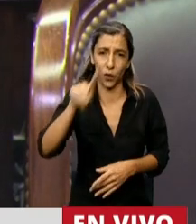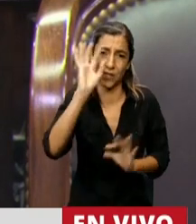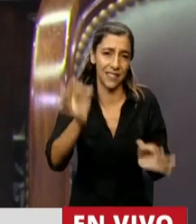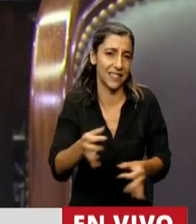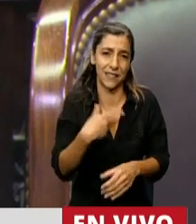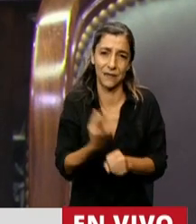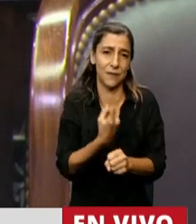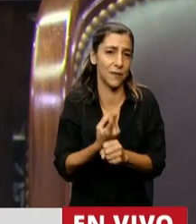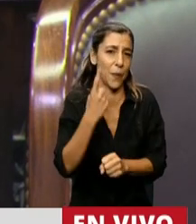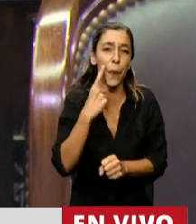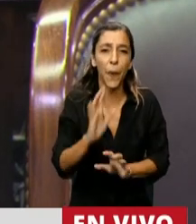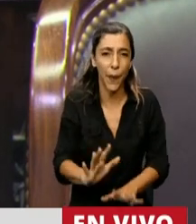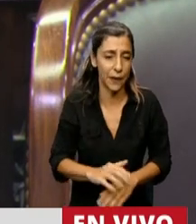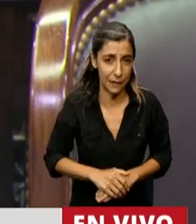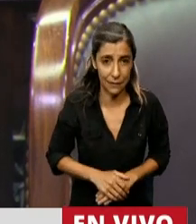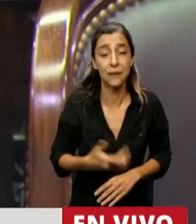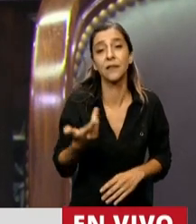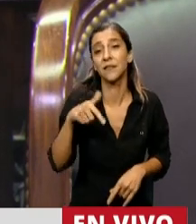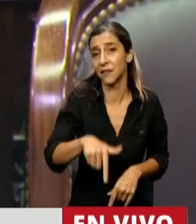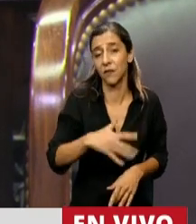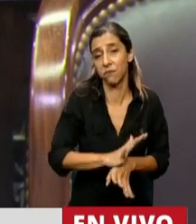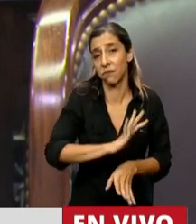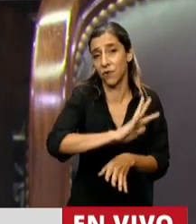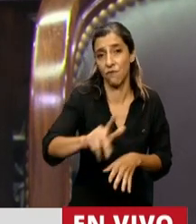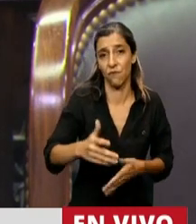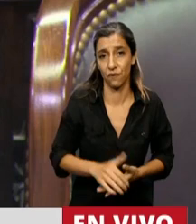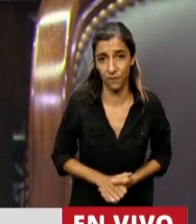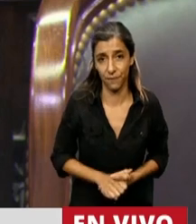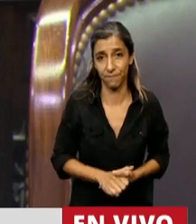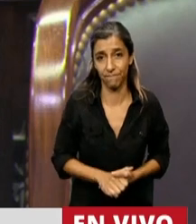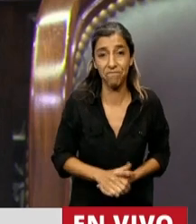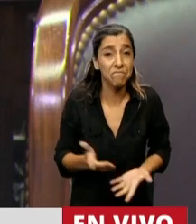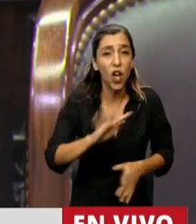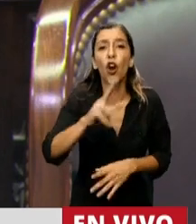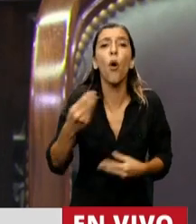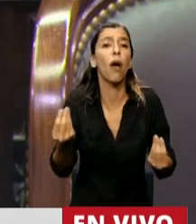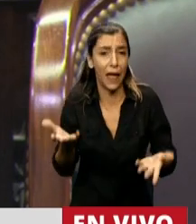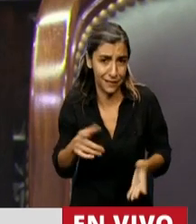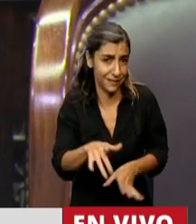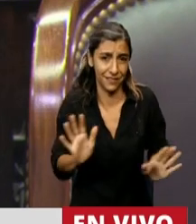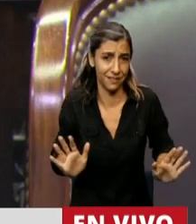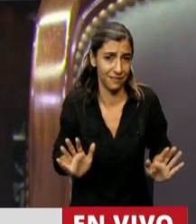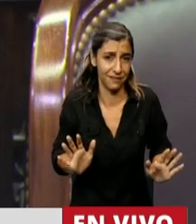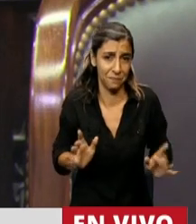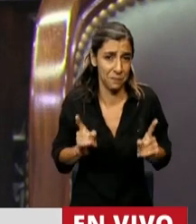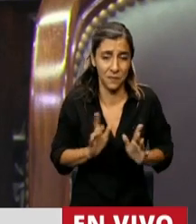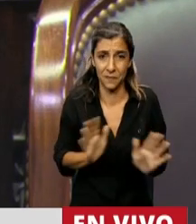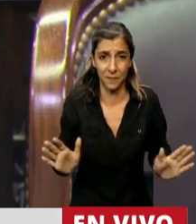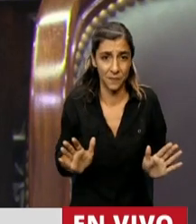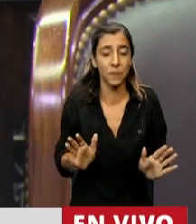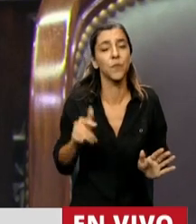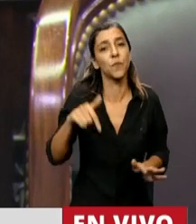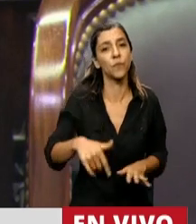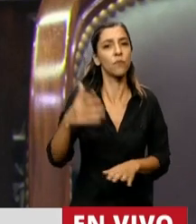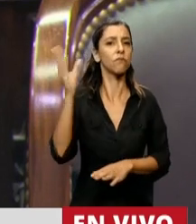no es un robo, ¿qué es un robo? Hoy hemos escuchado muchos en los discursos del oficialismo